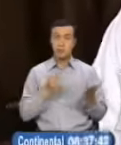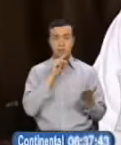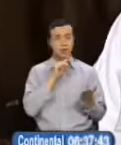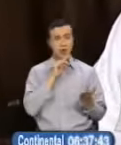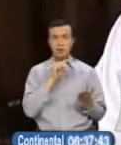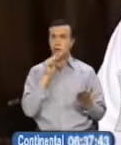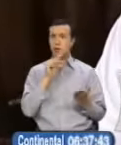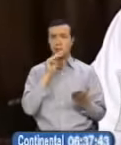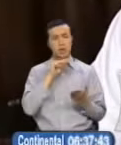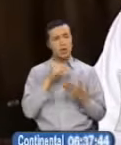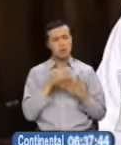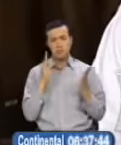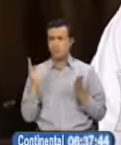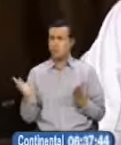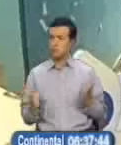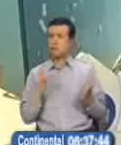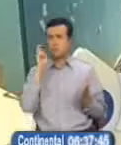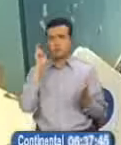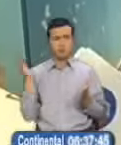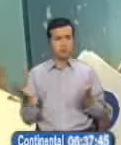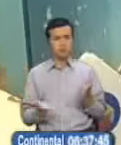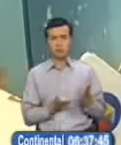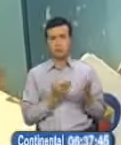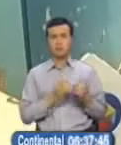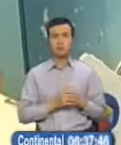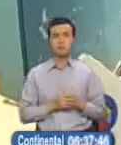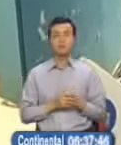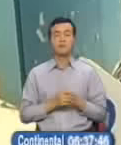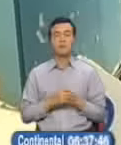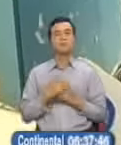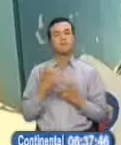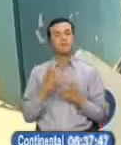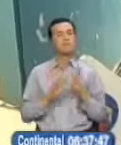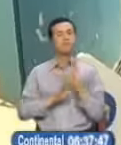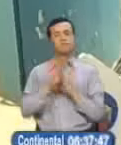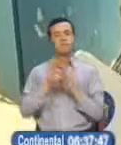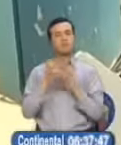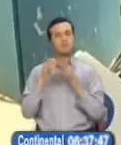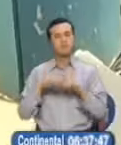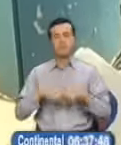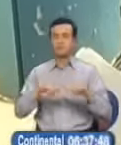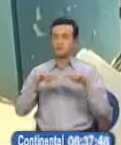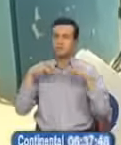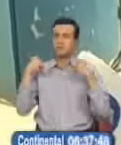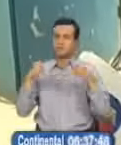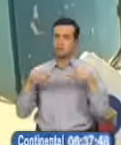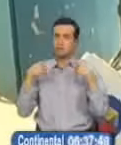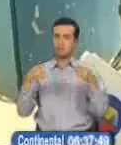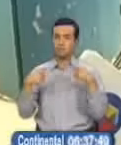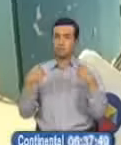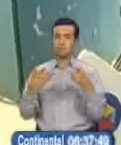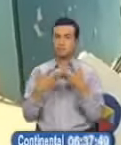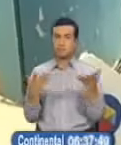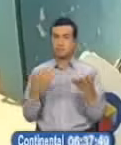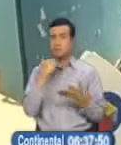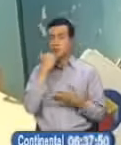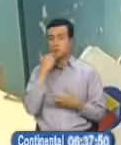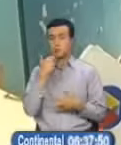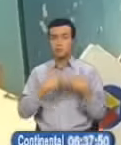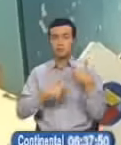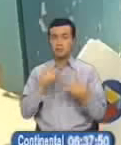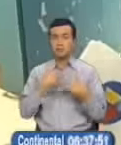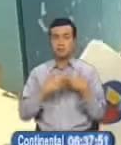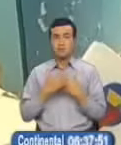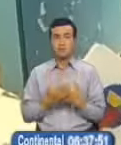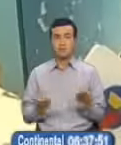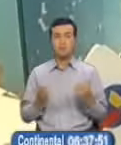Manta tiene las puertas abiertas para el turismo que venga. Estamos con ansia de seguir progresando. Día a día las secuelas o las pocas secuelas que han